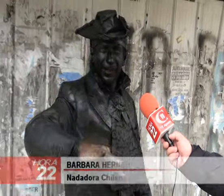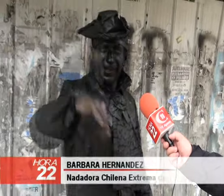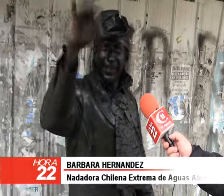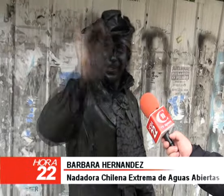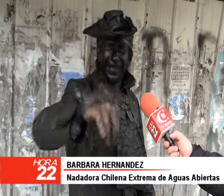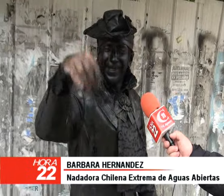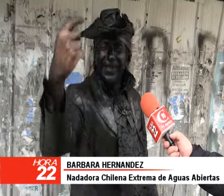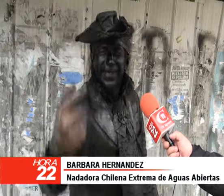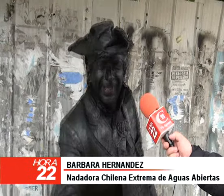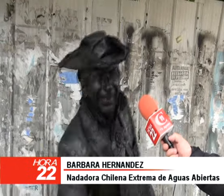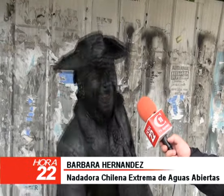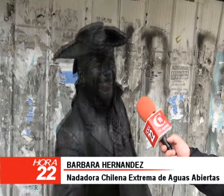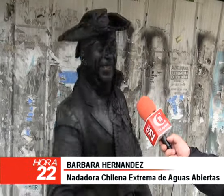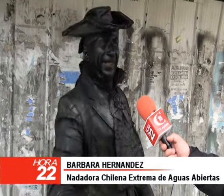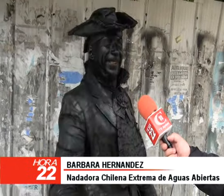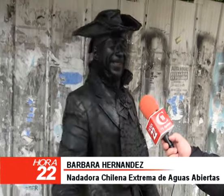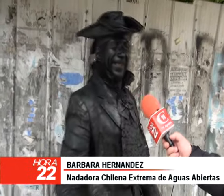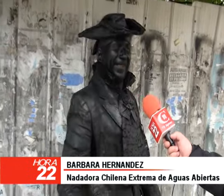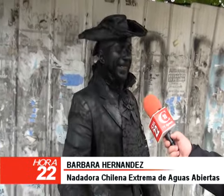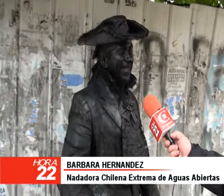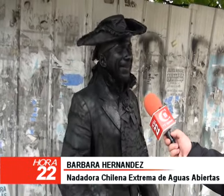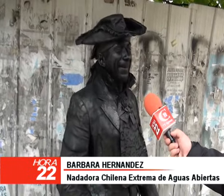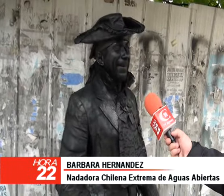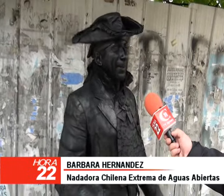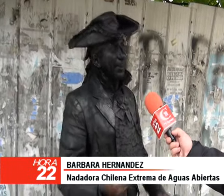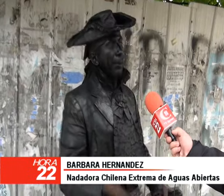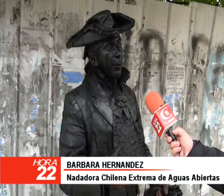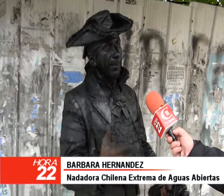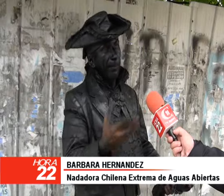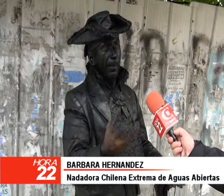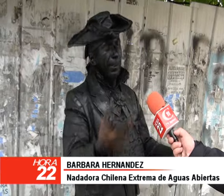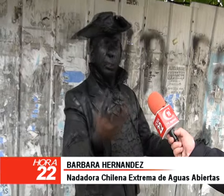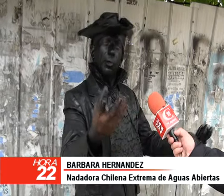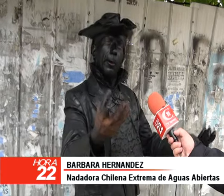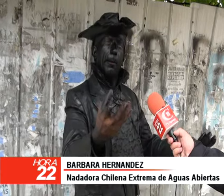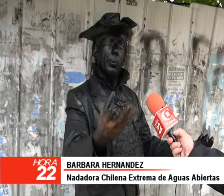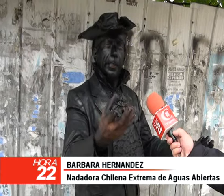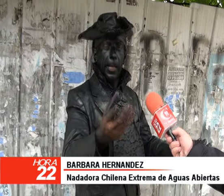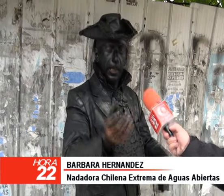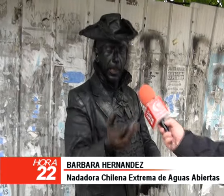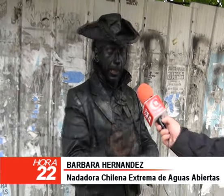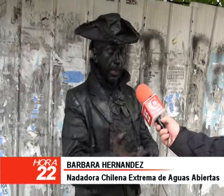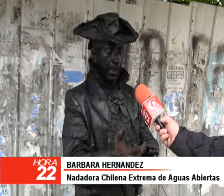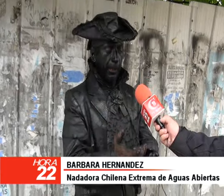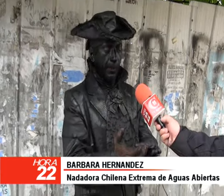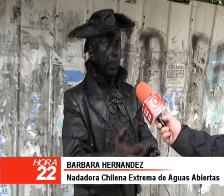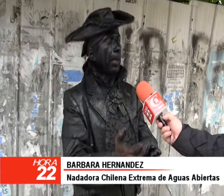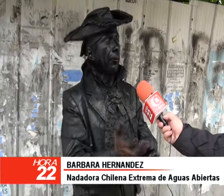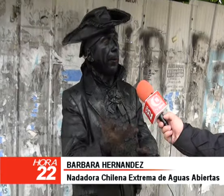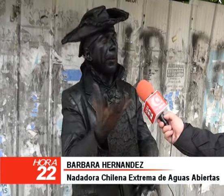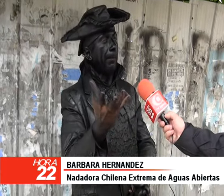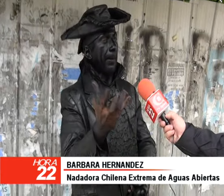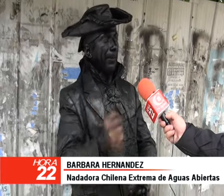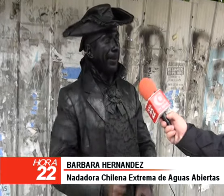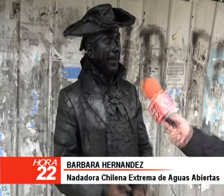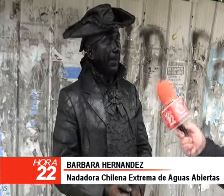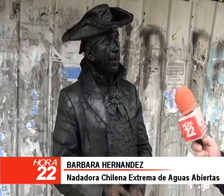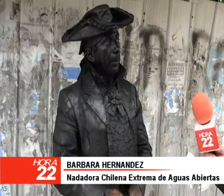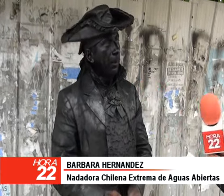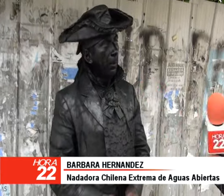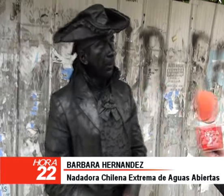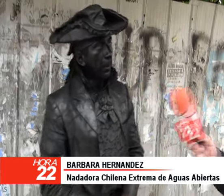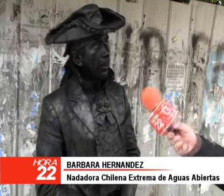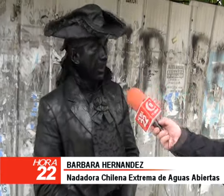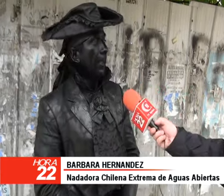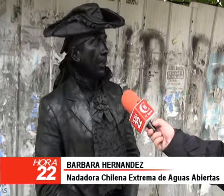esto y lo echa. Eso es lo que pasa. O simplemente estoy con las manos tiradas y la gente me lo deja entre de las manos. ¿Hay gente